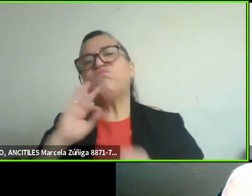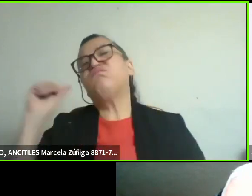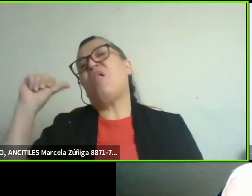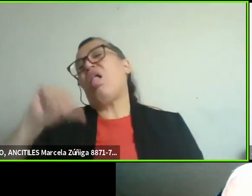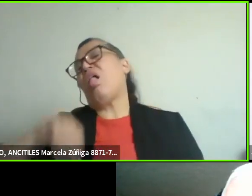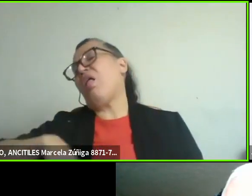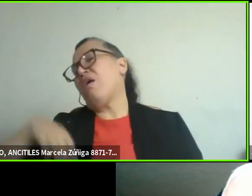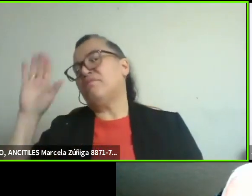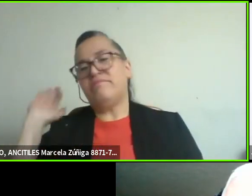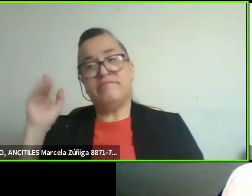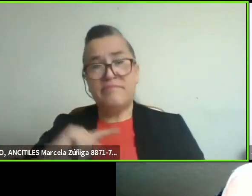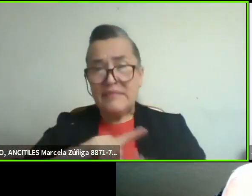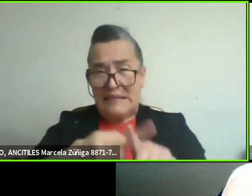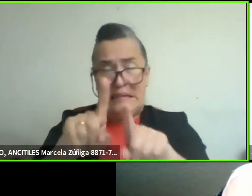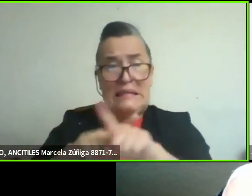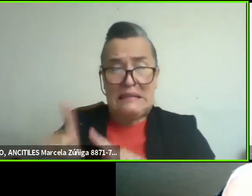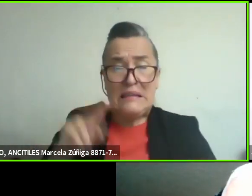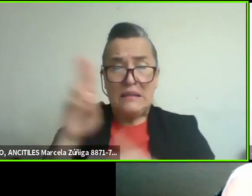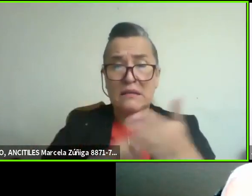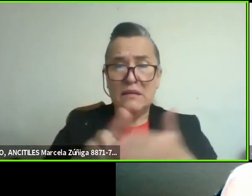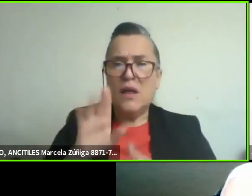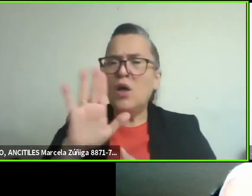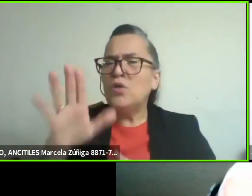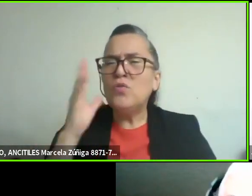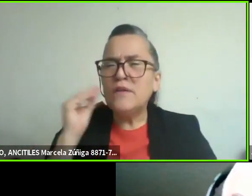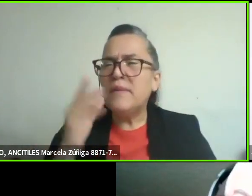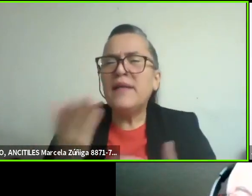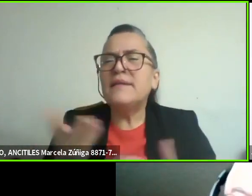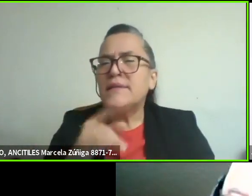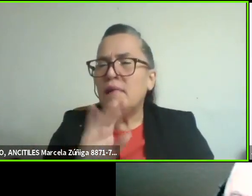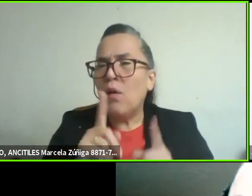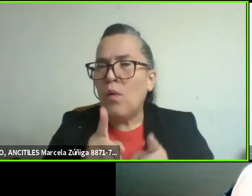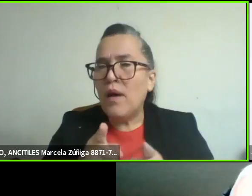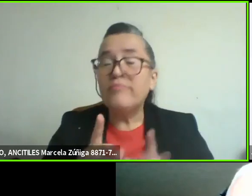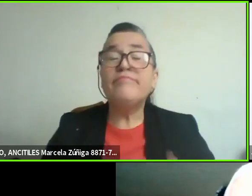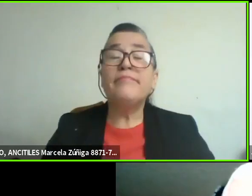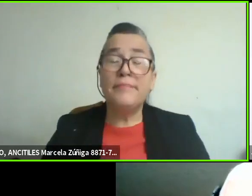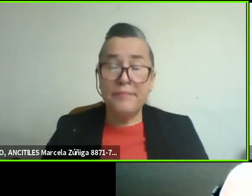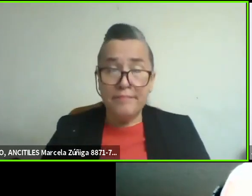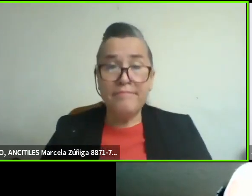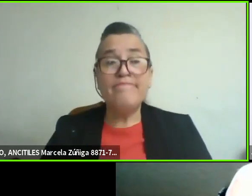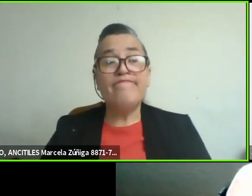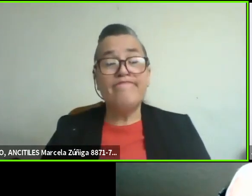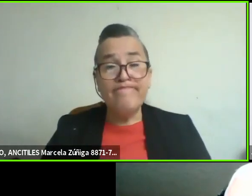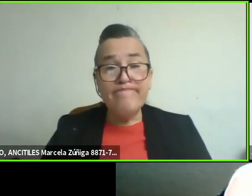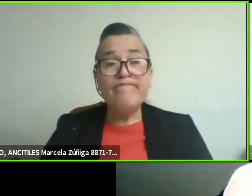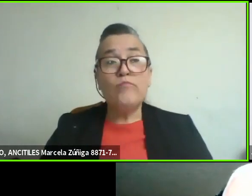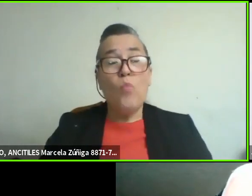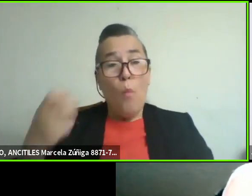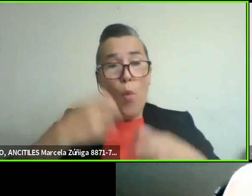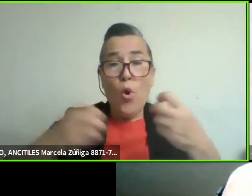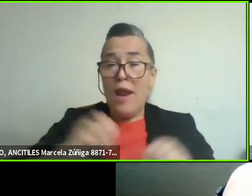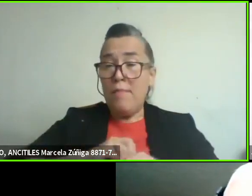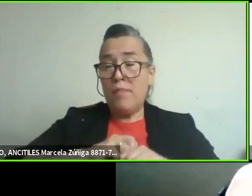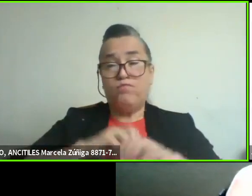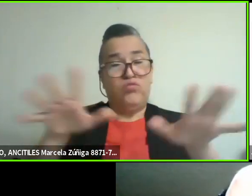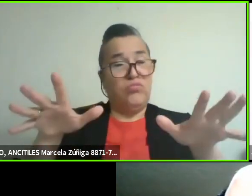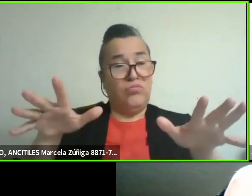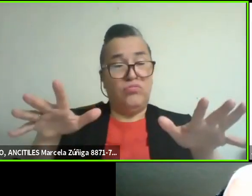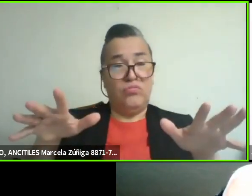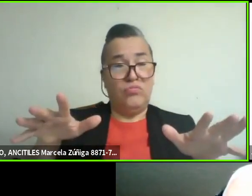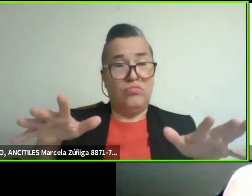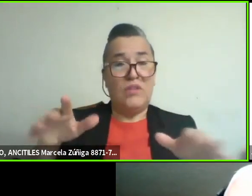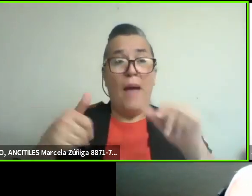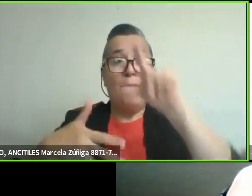diferentes universidades cuál es su experiencia doctor y yo creo que ese es un problema endémico en todos nuestros países en américa latina' lo es en costa